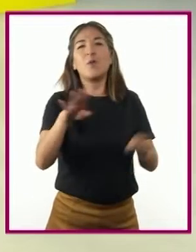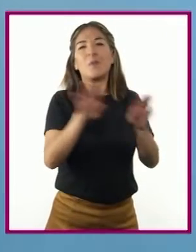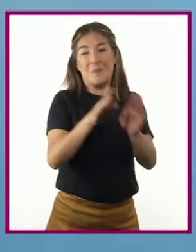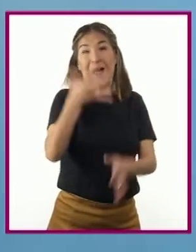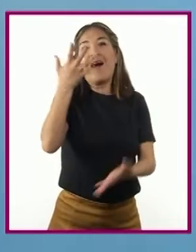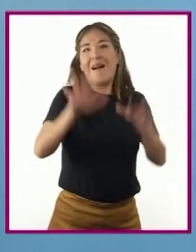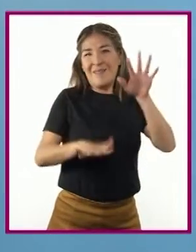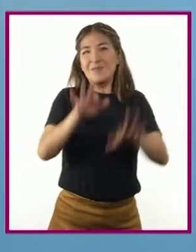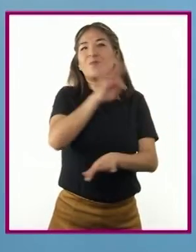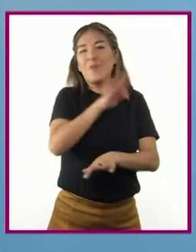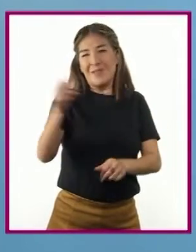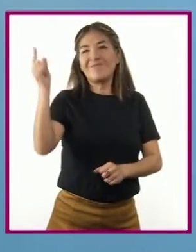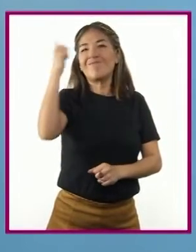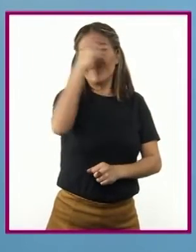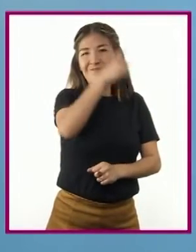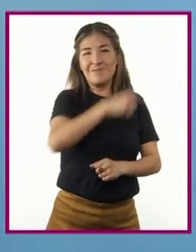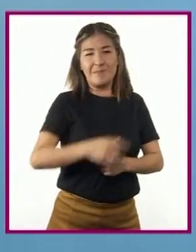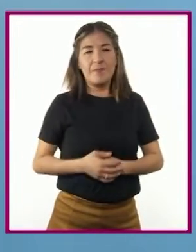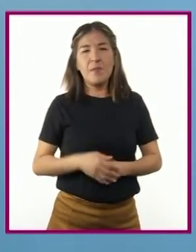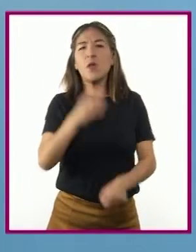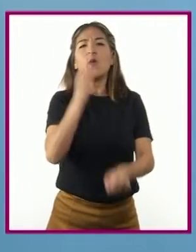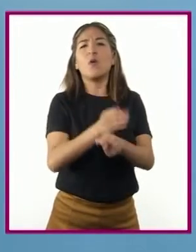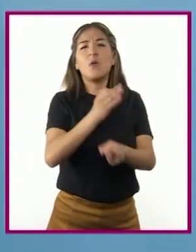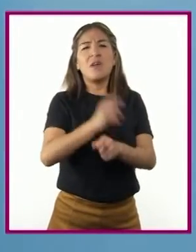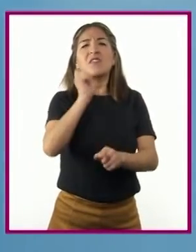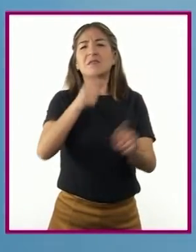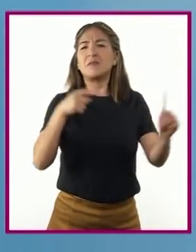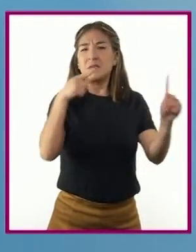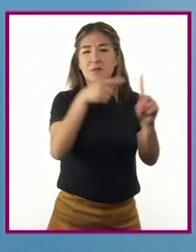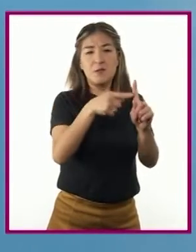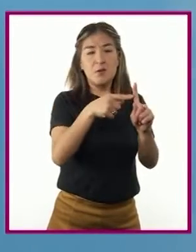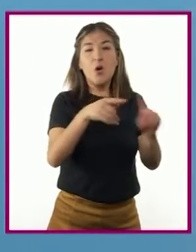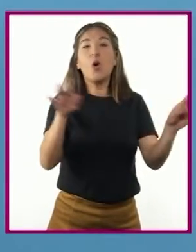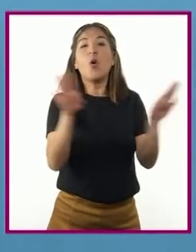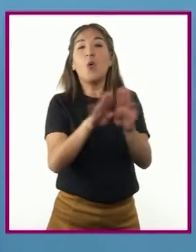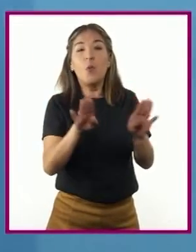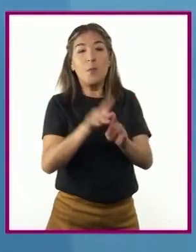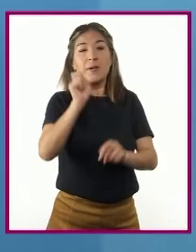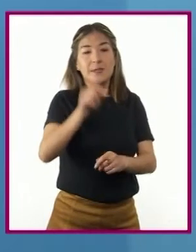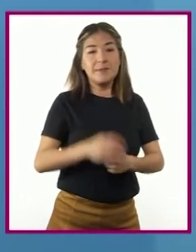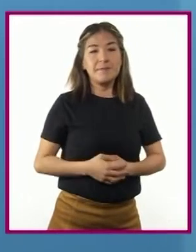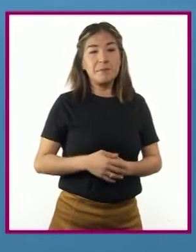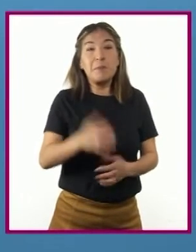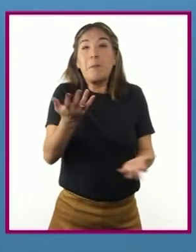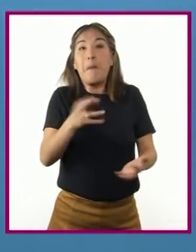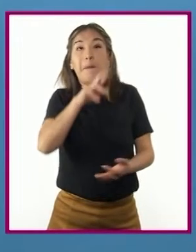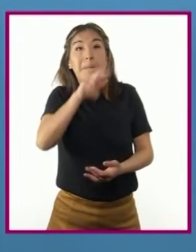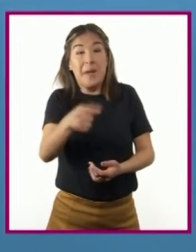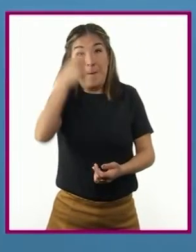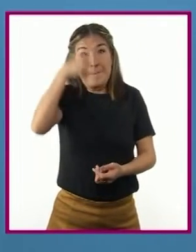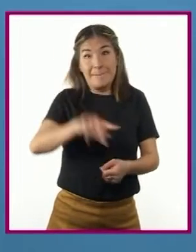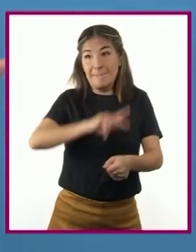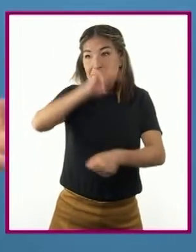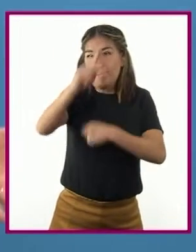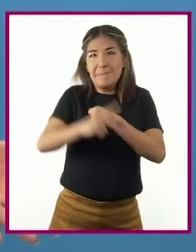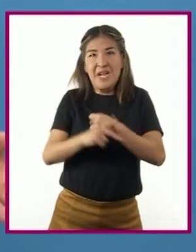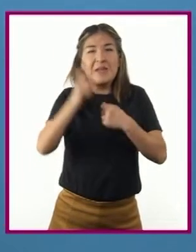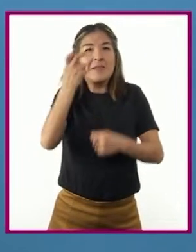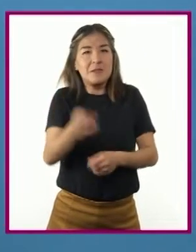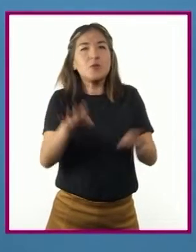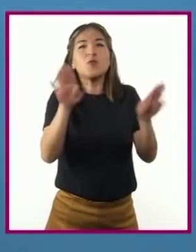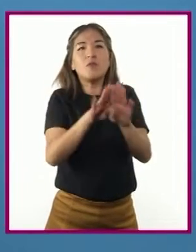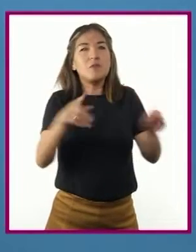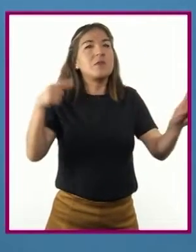complejidad. Nuestro propósito no es establecer qué es lo mejor para un país respecto a